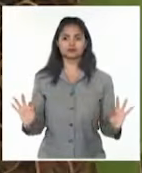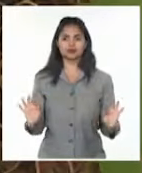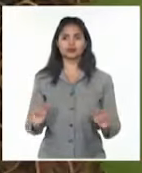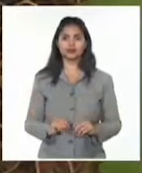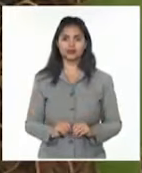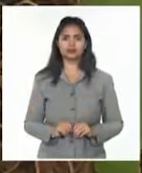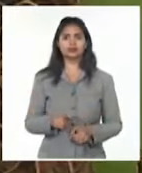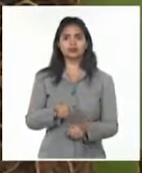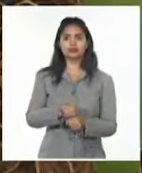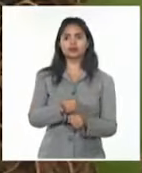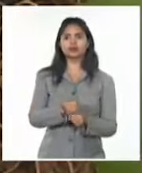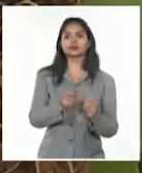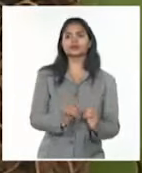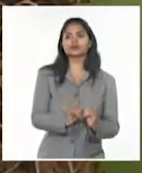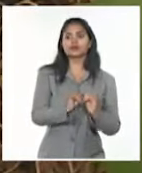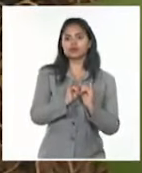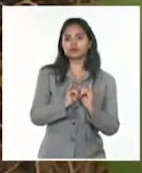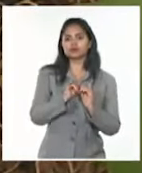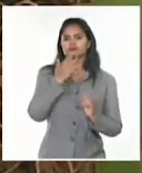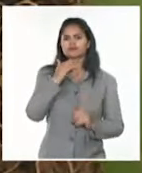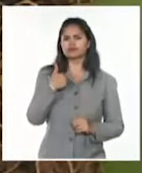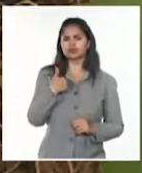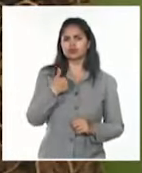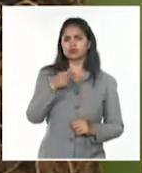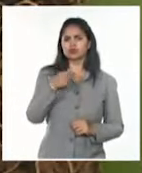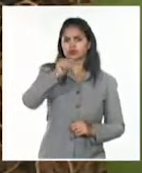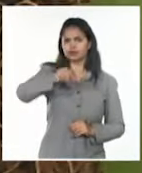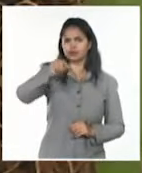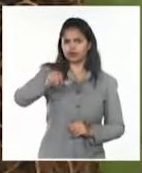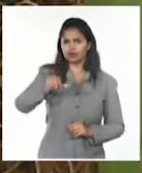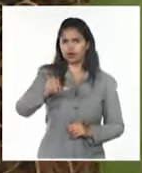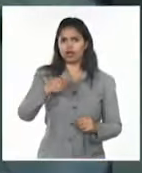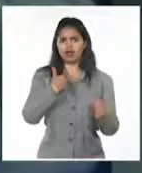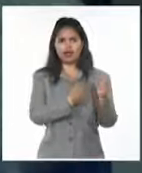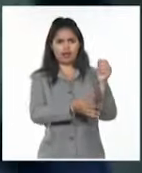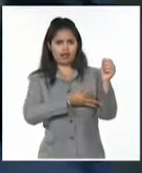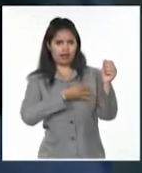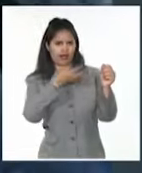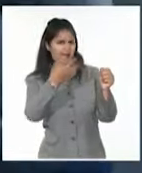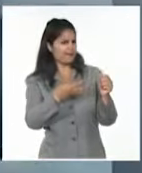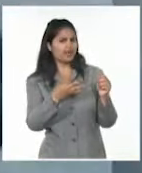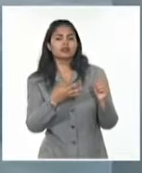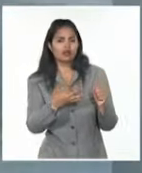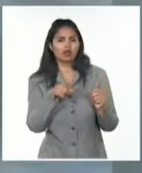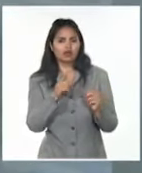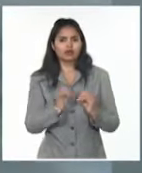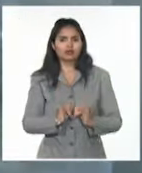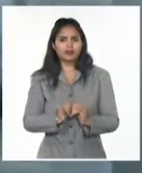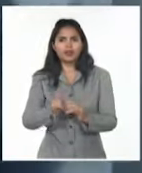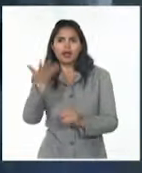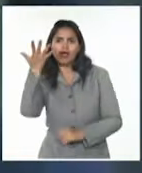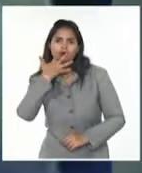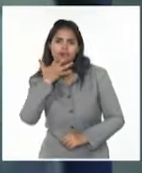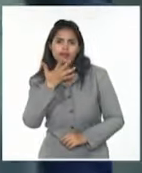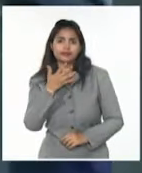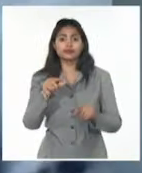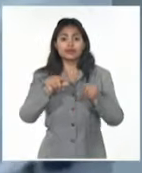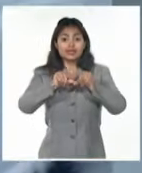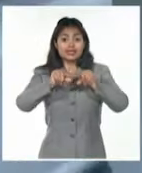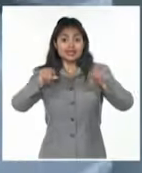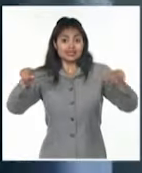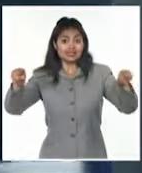decían Cómo eran los personajes en carne y hueso con silencio ha tenido que hacer pasó